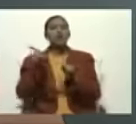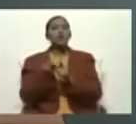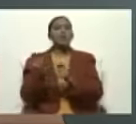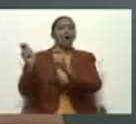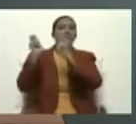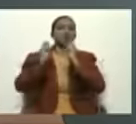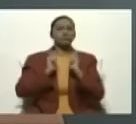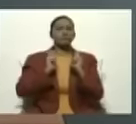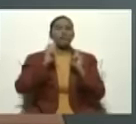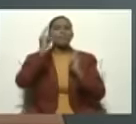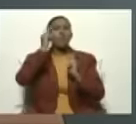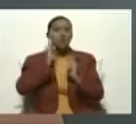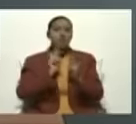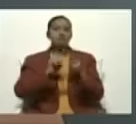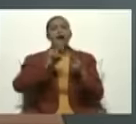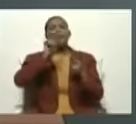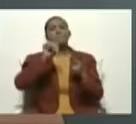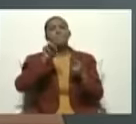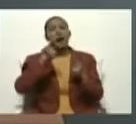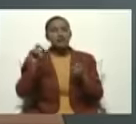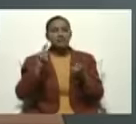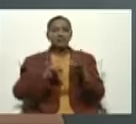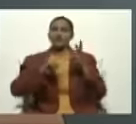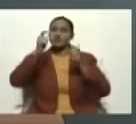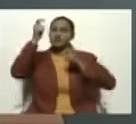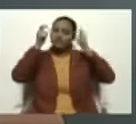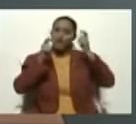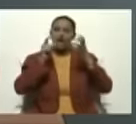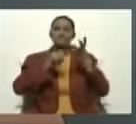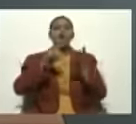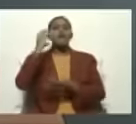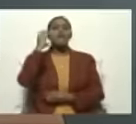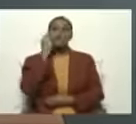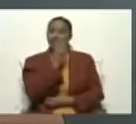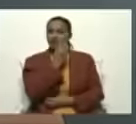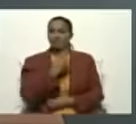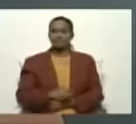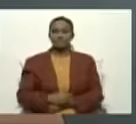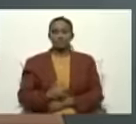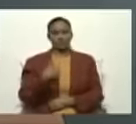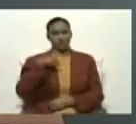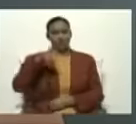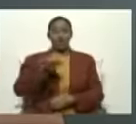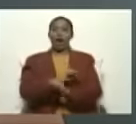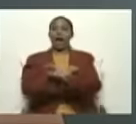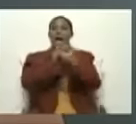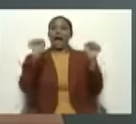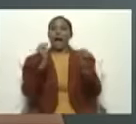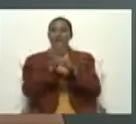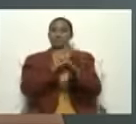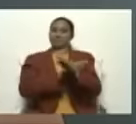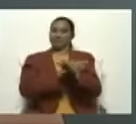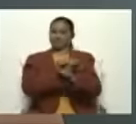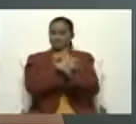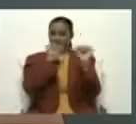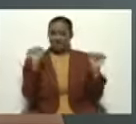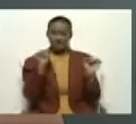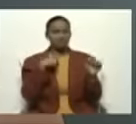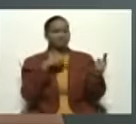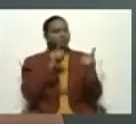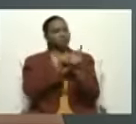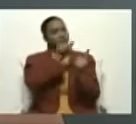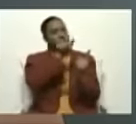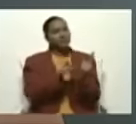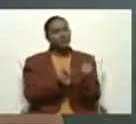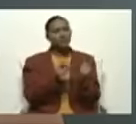Bolívar, Chávez y Fidel. Hoy conversaba con dos de los colegas en la mañana y les decía, nosotros no